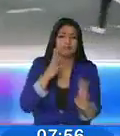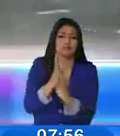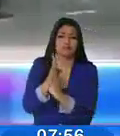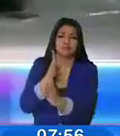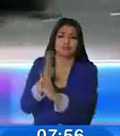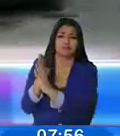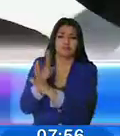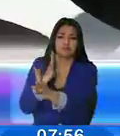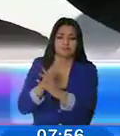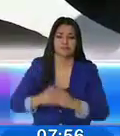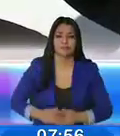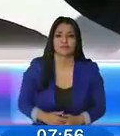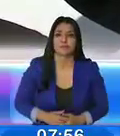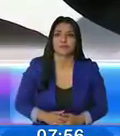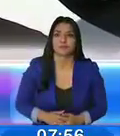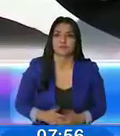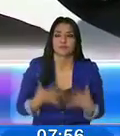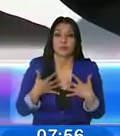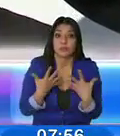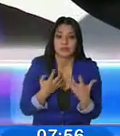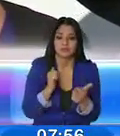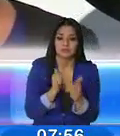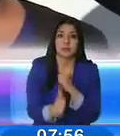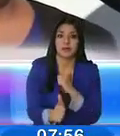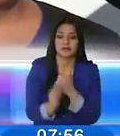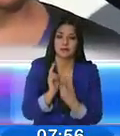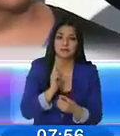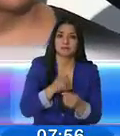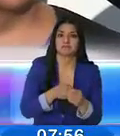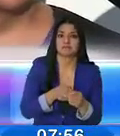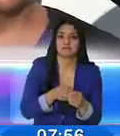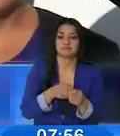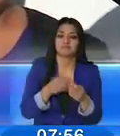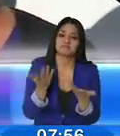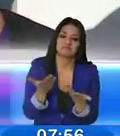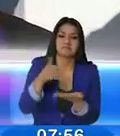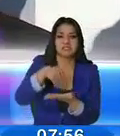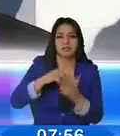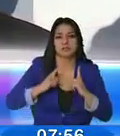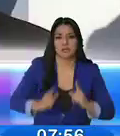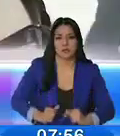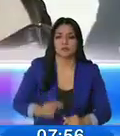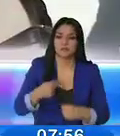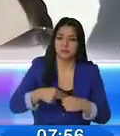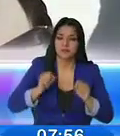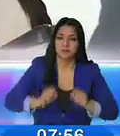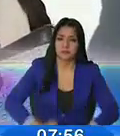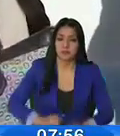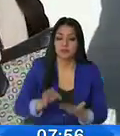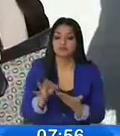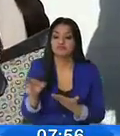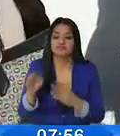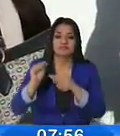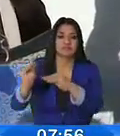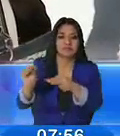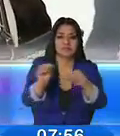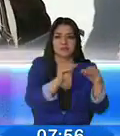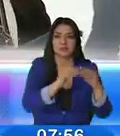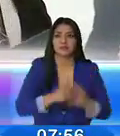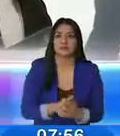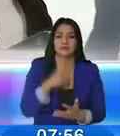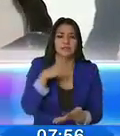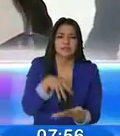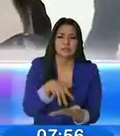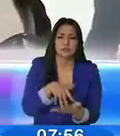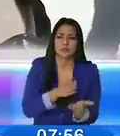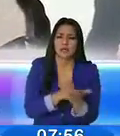filas. Poder pasar para poder ingresar a la rural y poder pertenecer al Ministerio de Salud. Venimos estudiando prácticamente toda la carrera